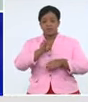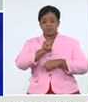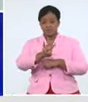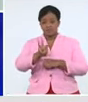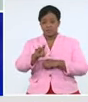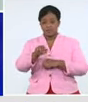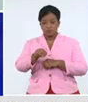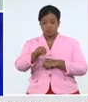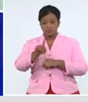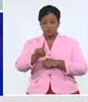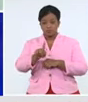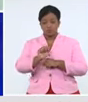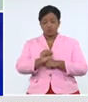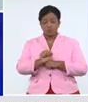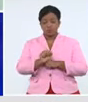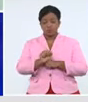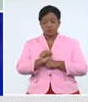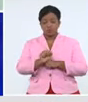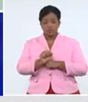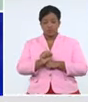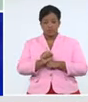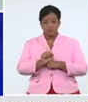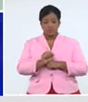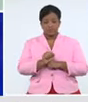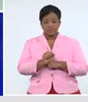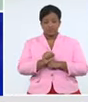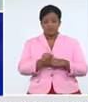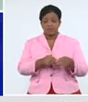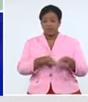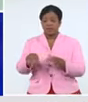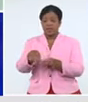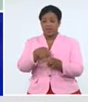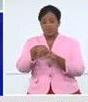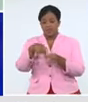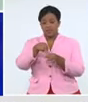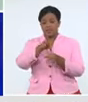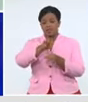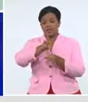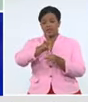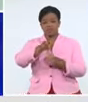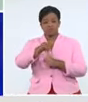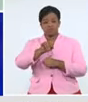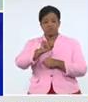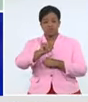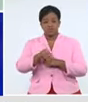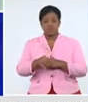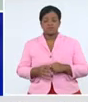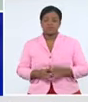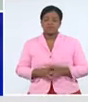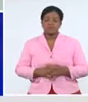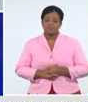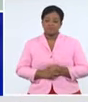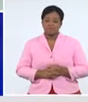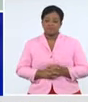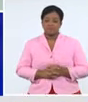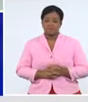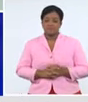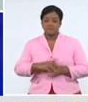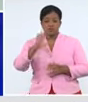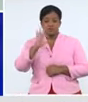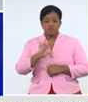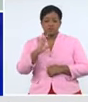33,1 y el municipio especial 6 por 100.000 habitantes, pues realmente las tasas más